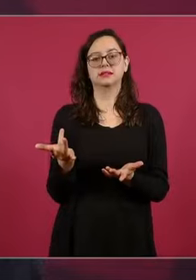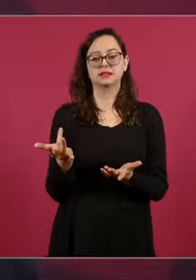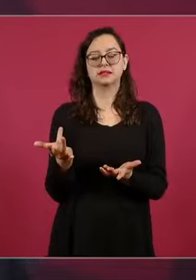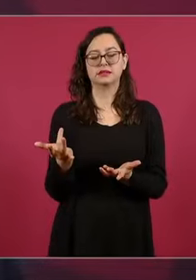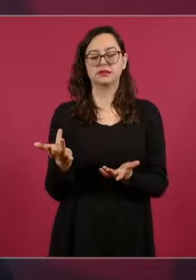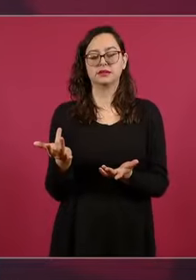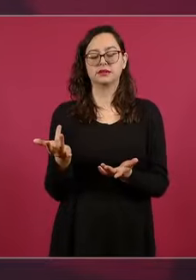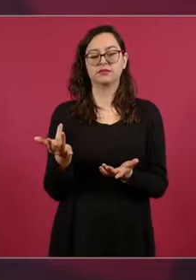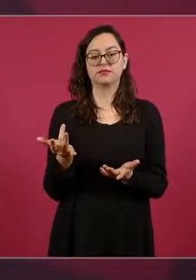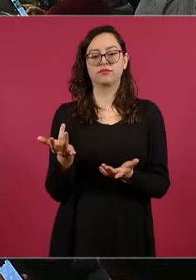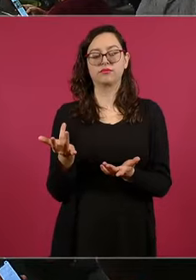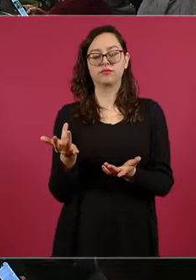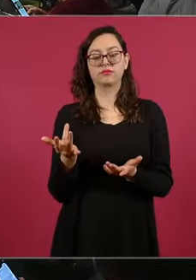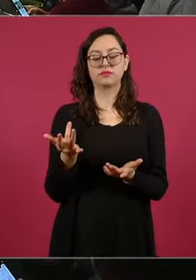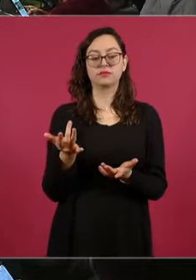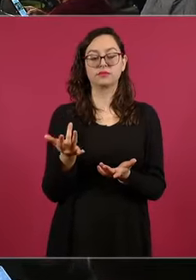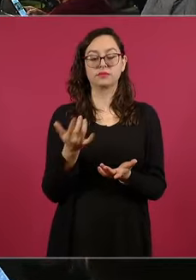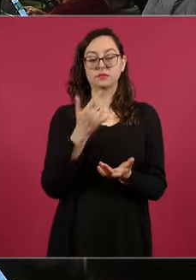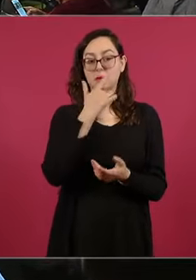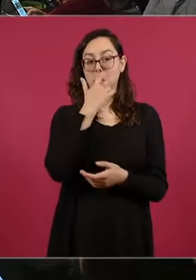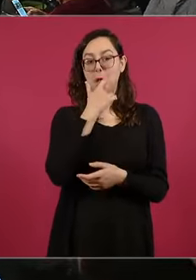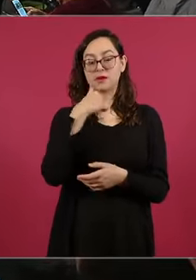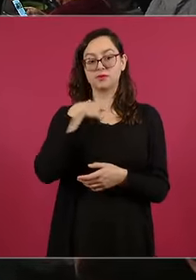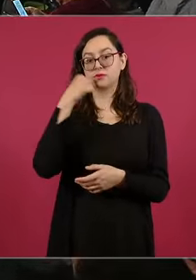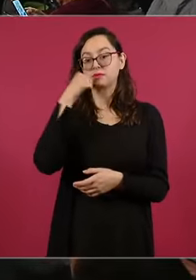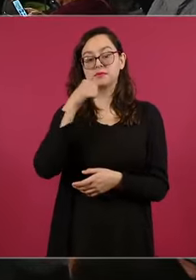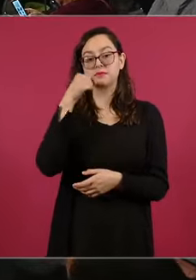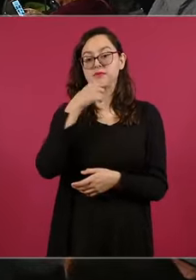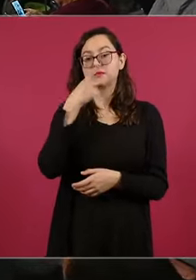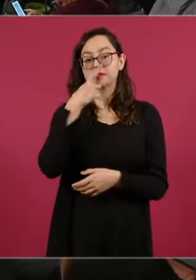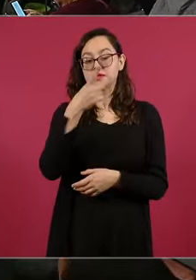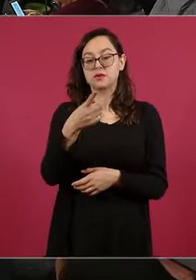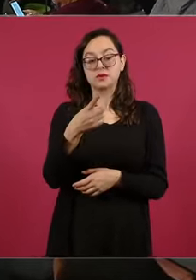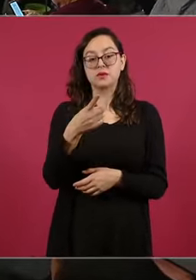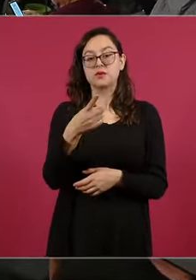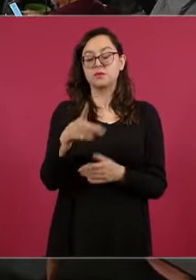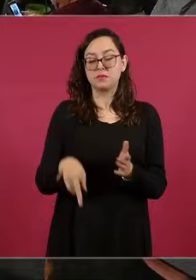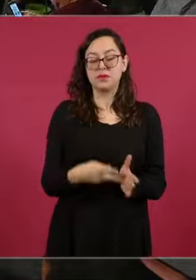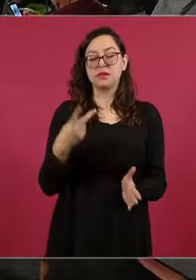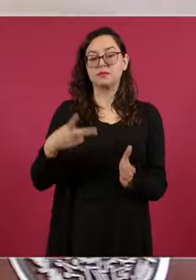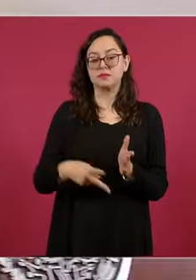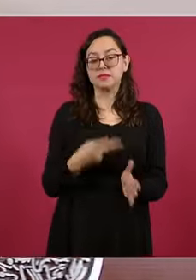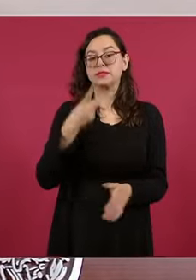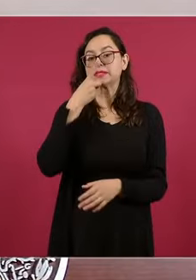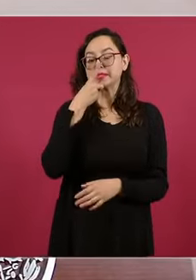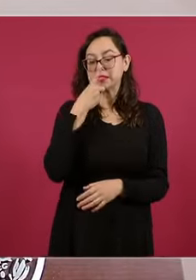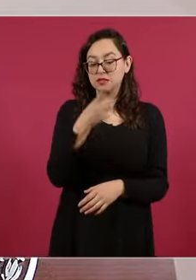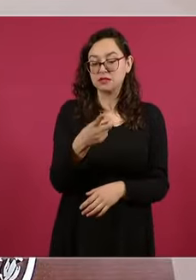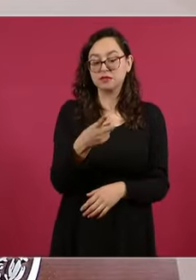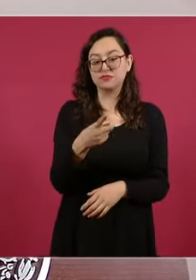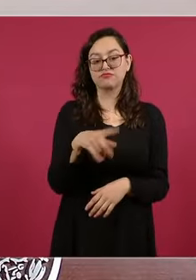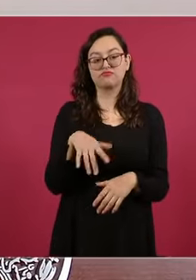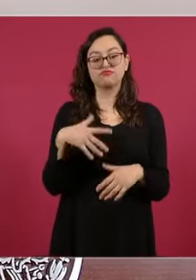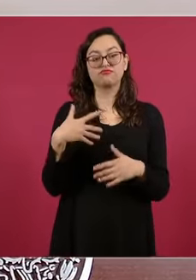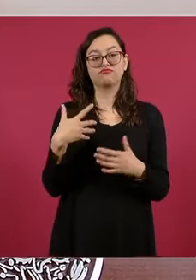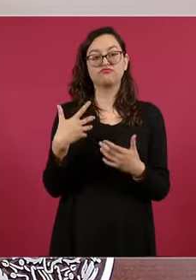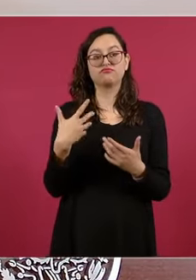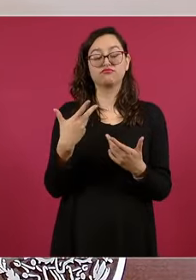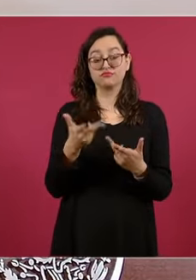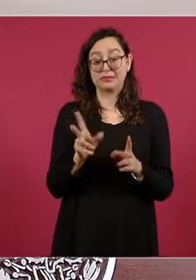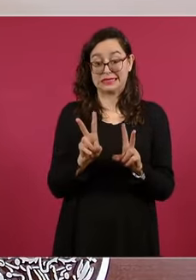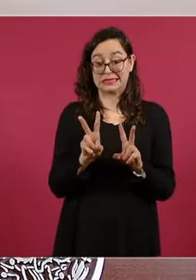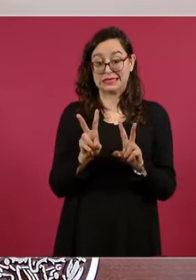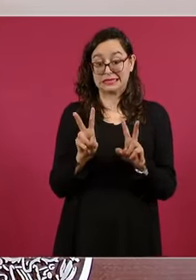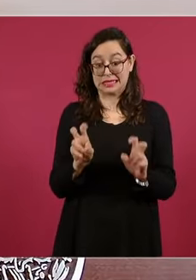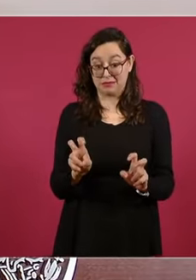es, lo he dicho y lo repito, es una falsedad